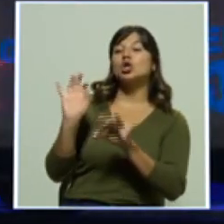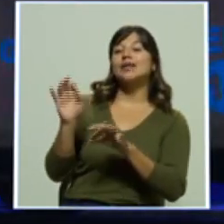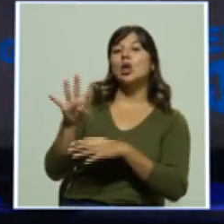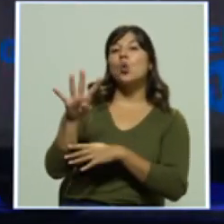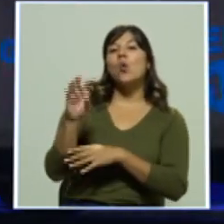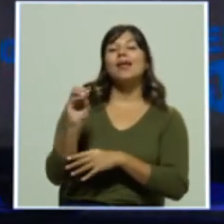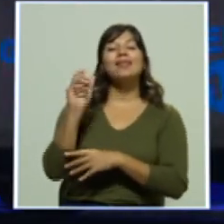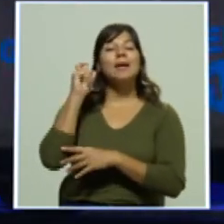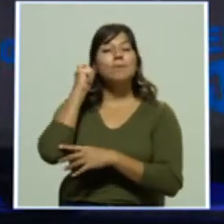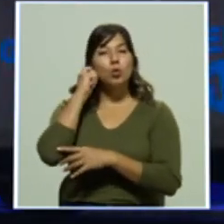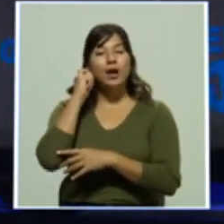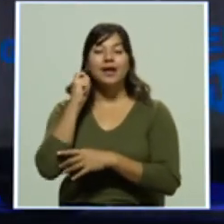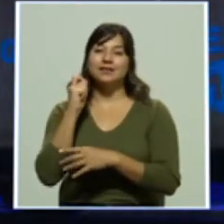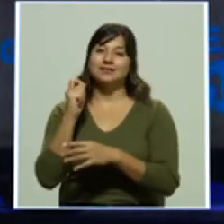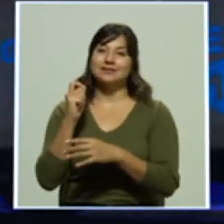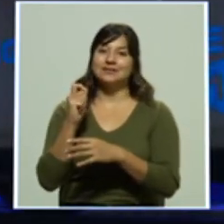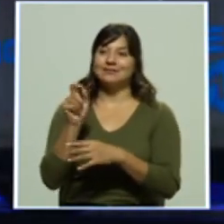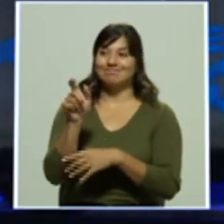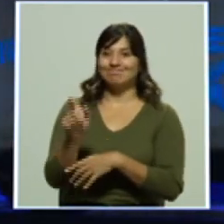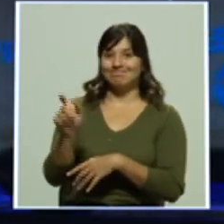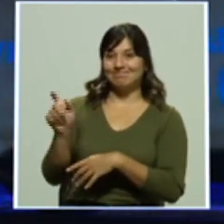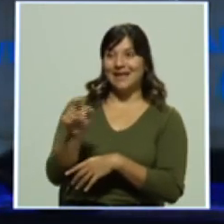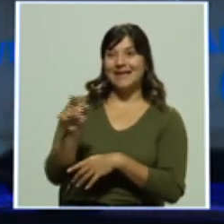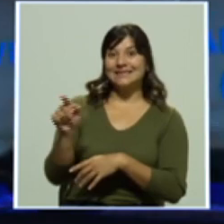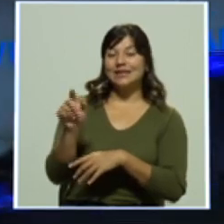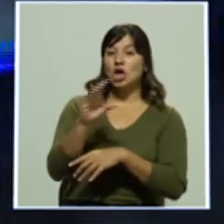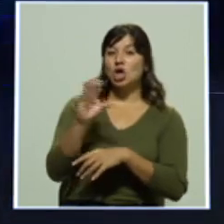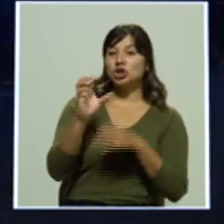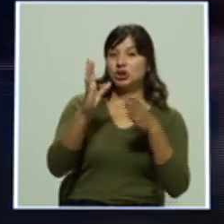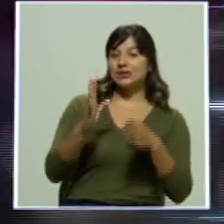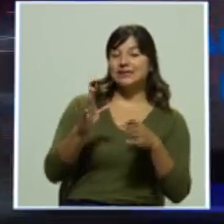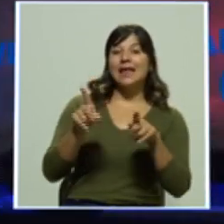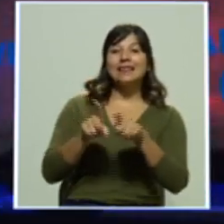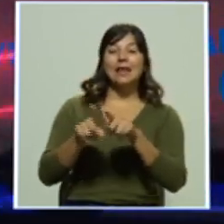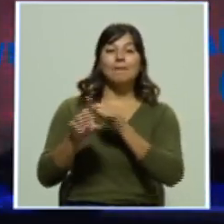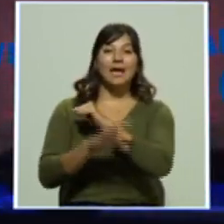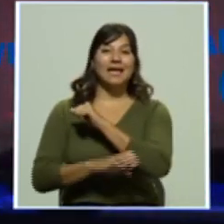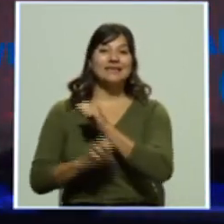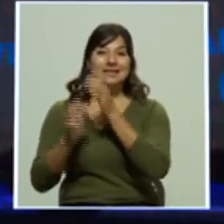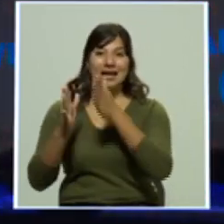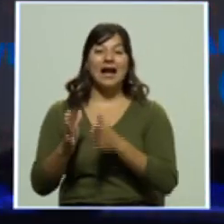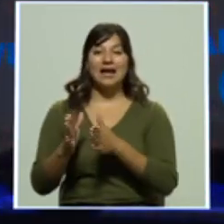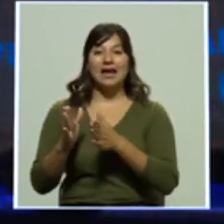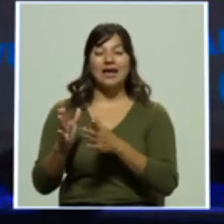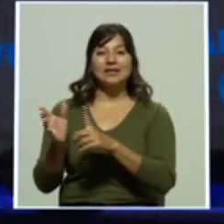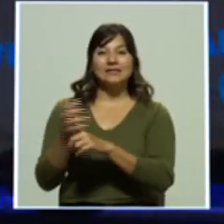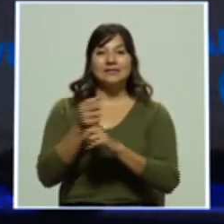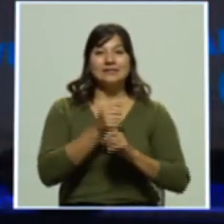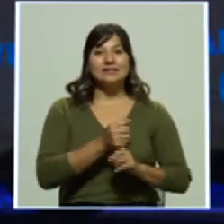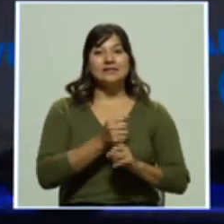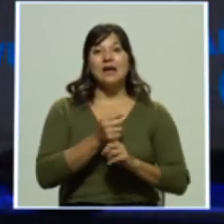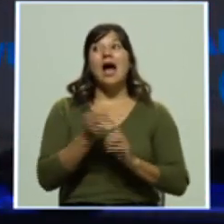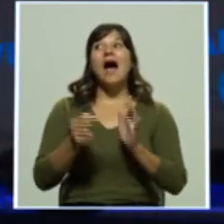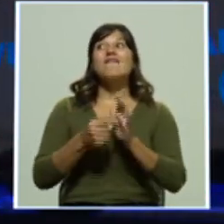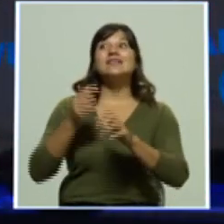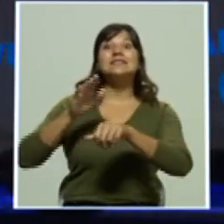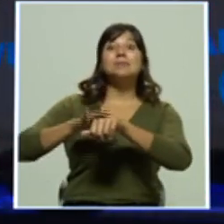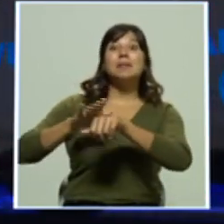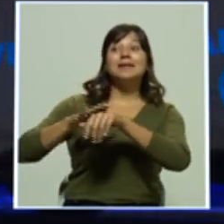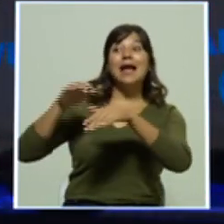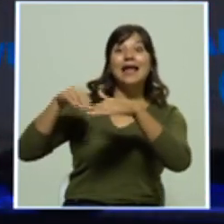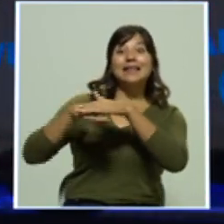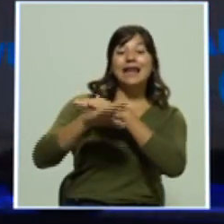estaban cometiendo en el país, tanto mujeres nacionales como también mujeres extranjeras que las hacían entrar al país de manera ilegal para